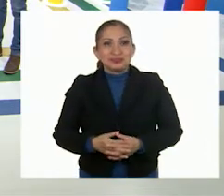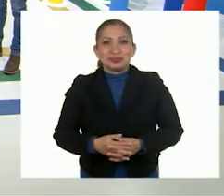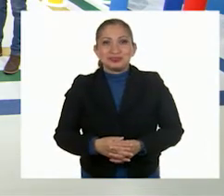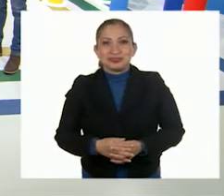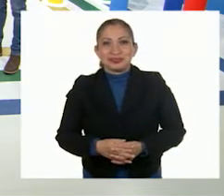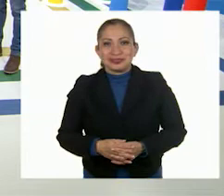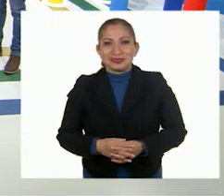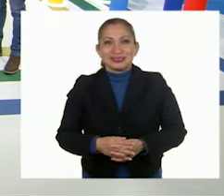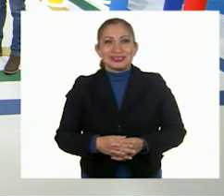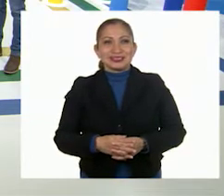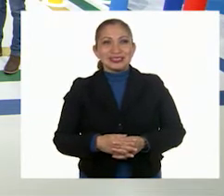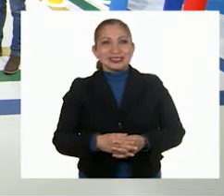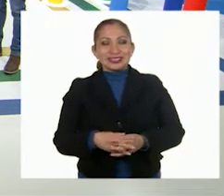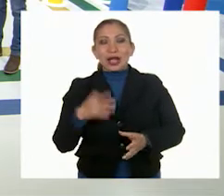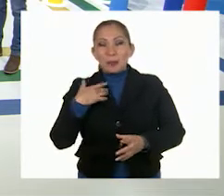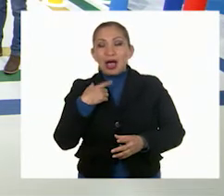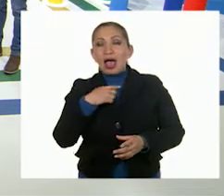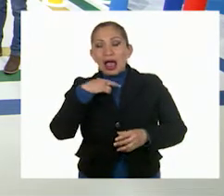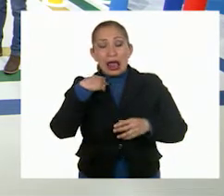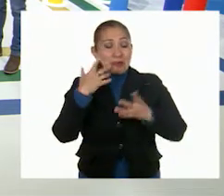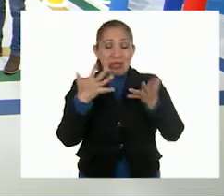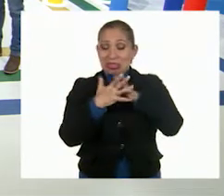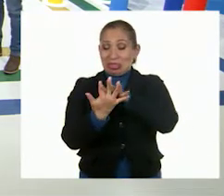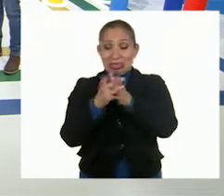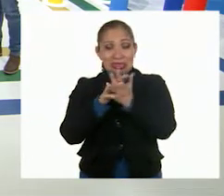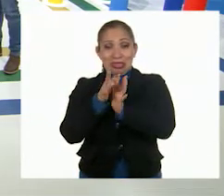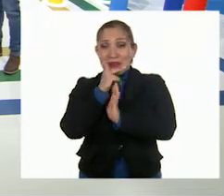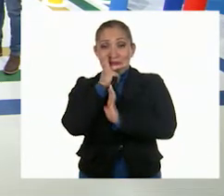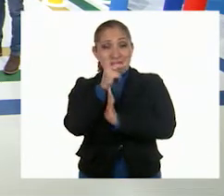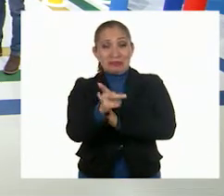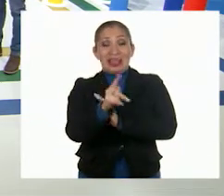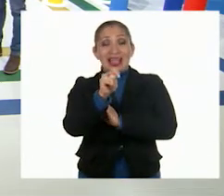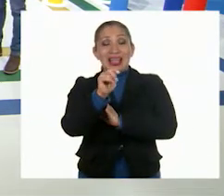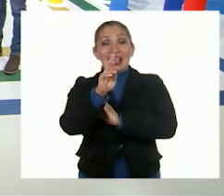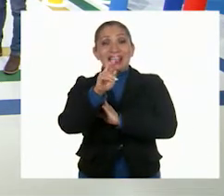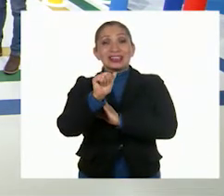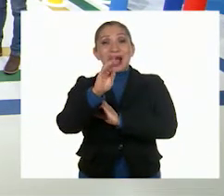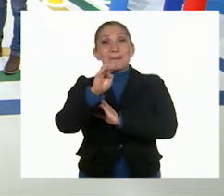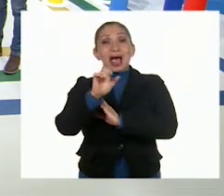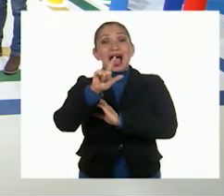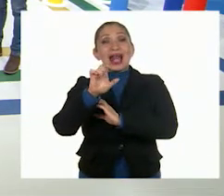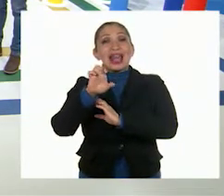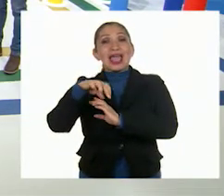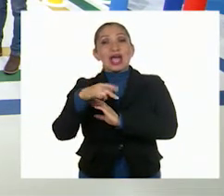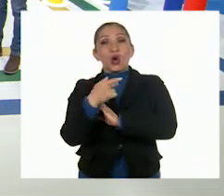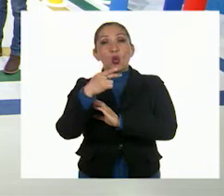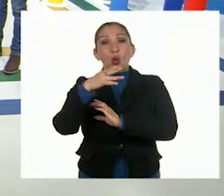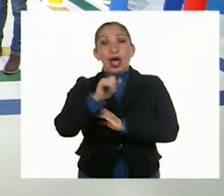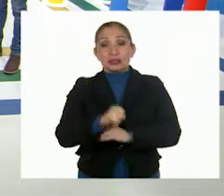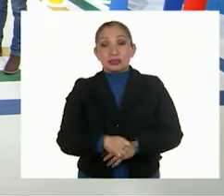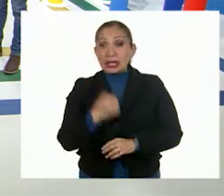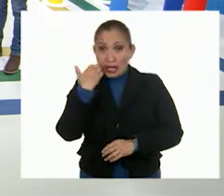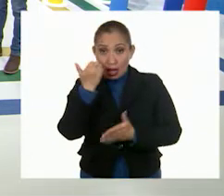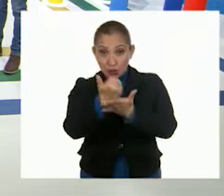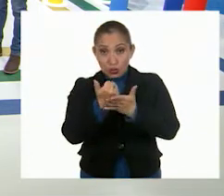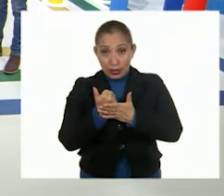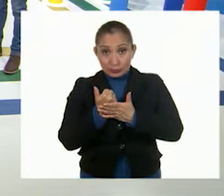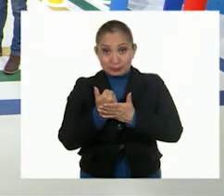Un poquito, ya estamos haciendo un trabalengua. Así es, muy bien. Muy bien. Bueno, pues nos quieren